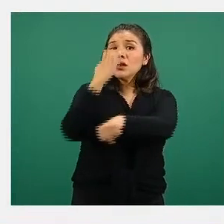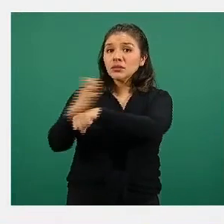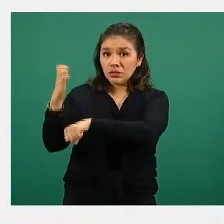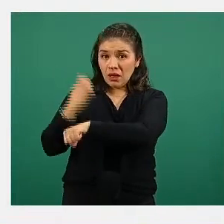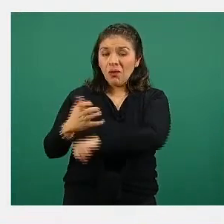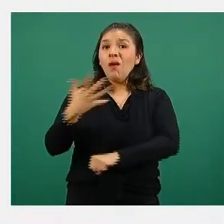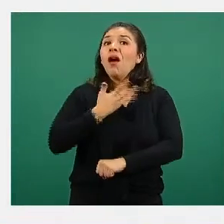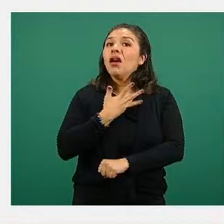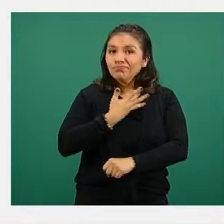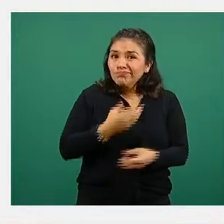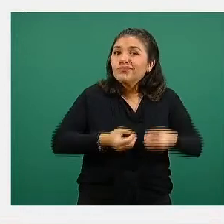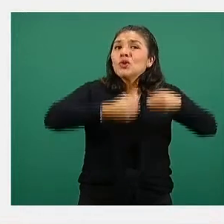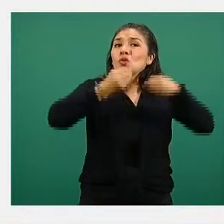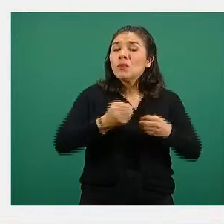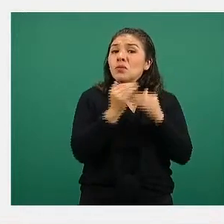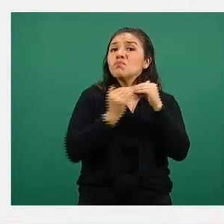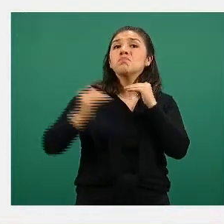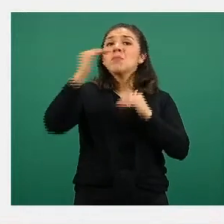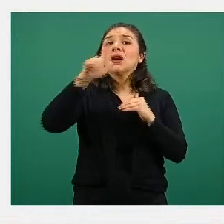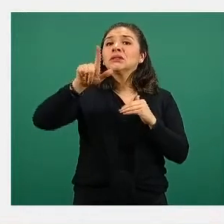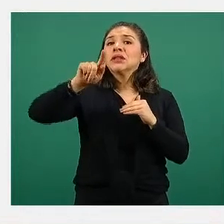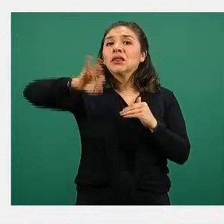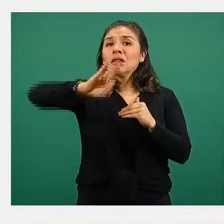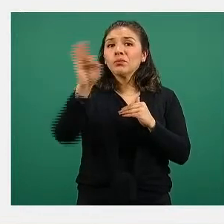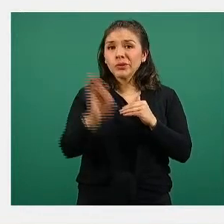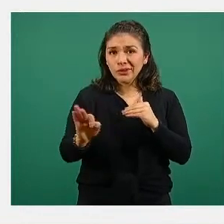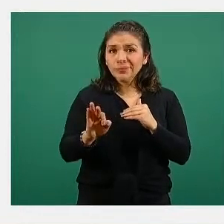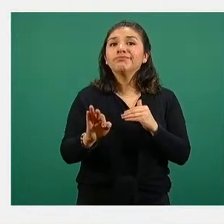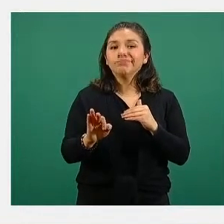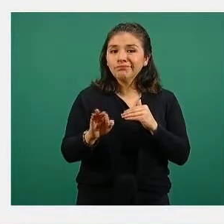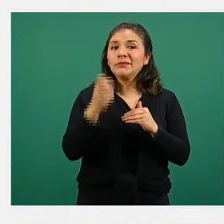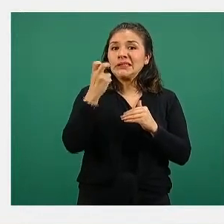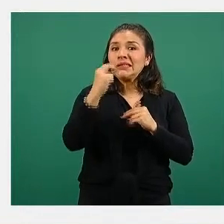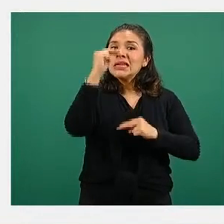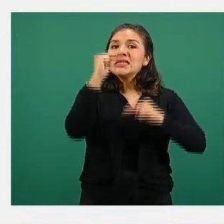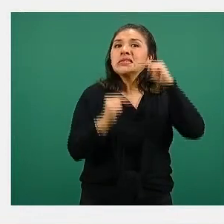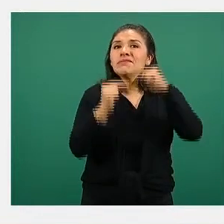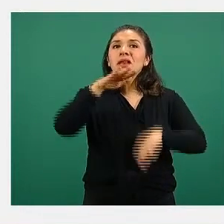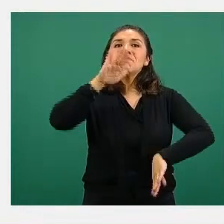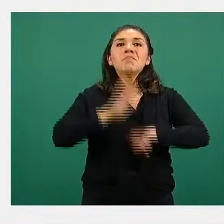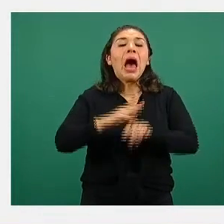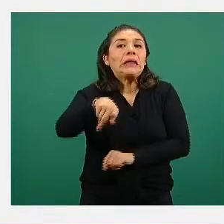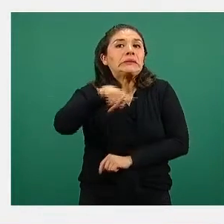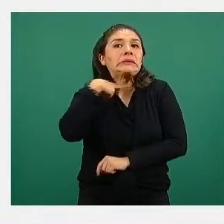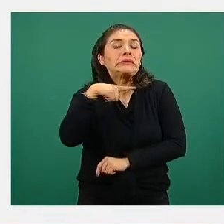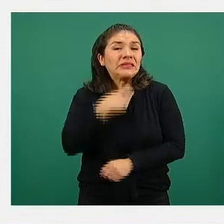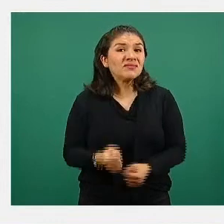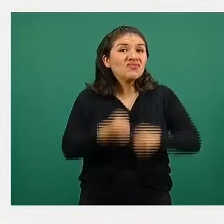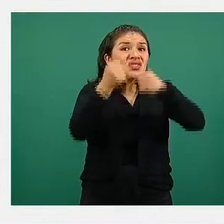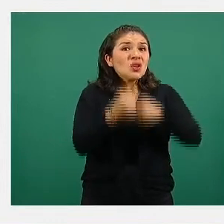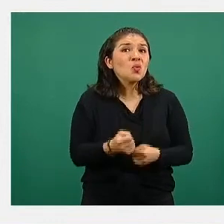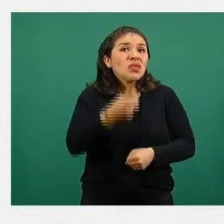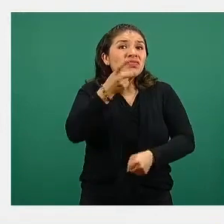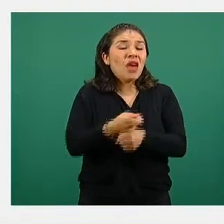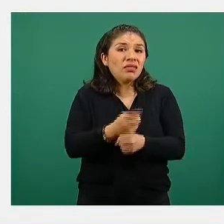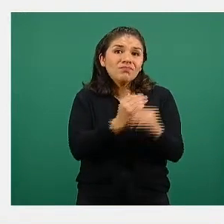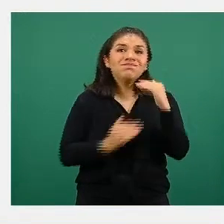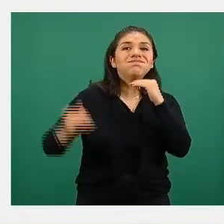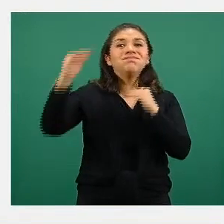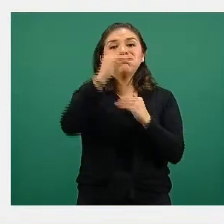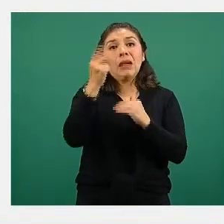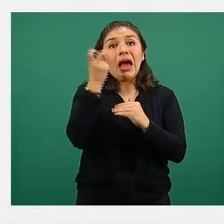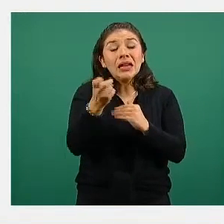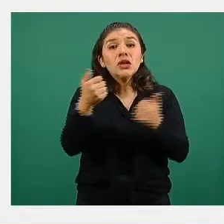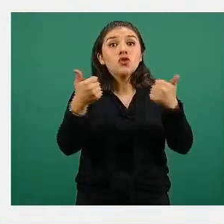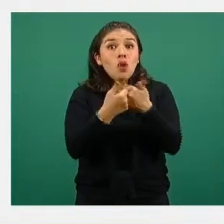que tienen una ocupación arriba del 70%, que es este nivel de seguridad que en su momento se tiene y a través del